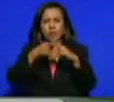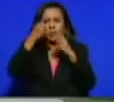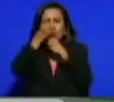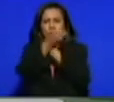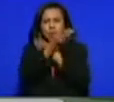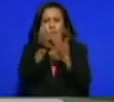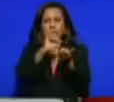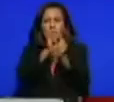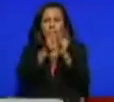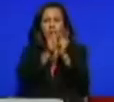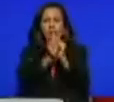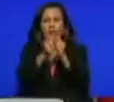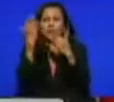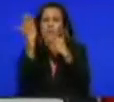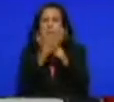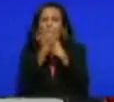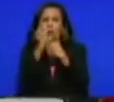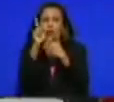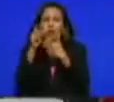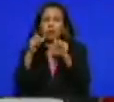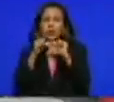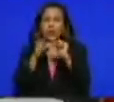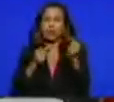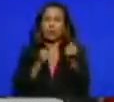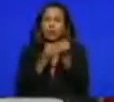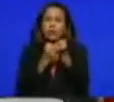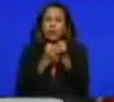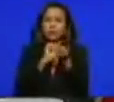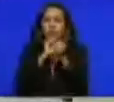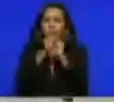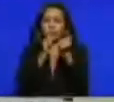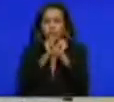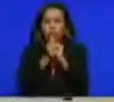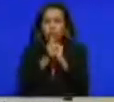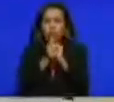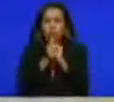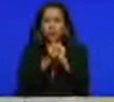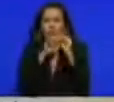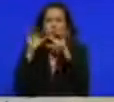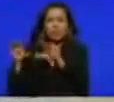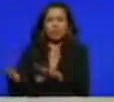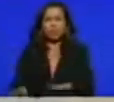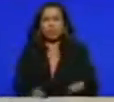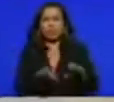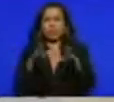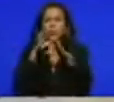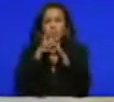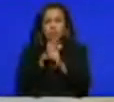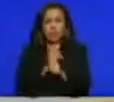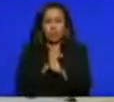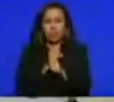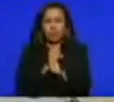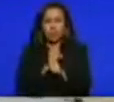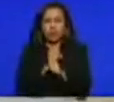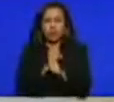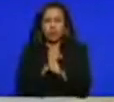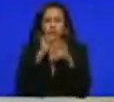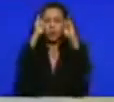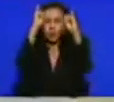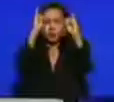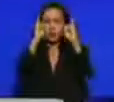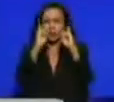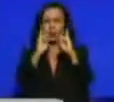TV sigue apoyando al deporte nacional y en un acto que se realizó en las instalaciones de la